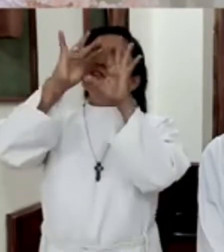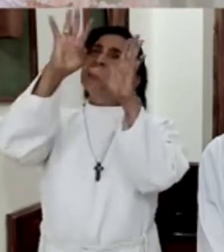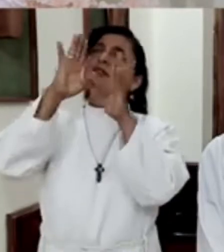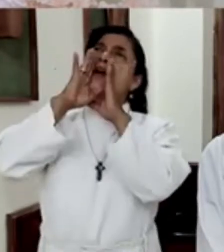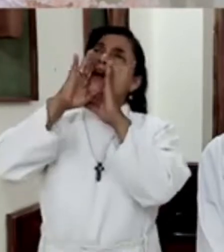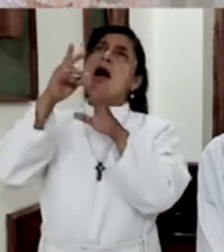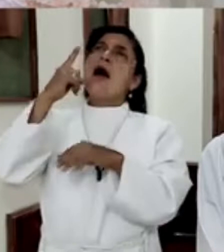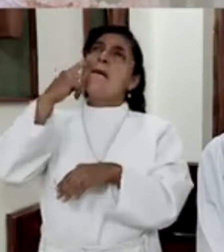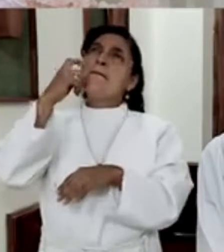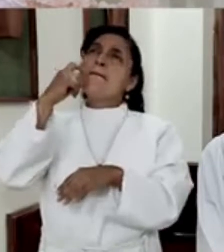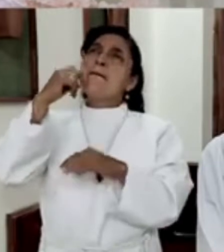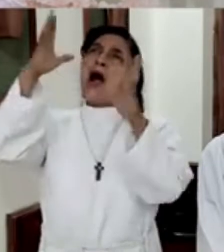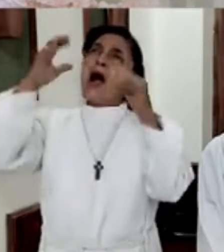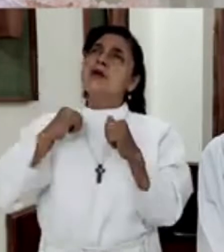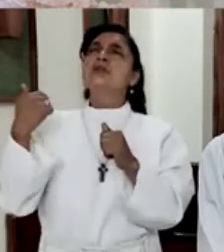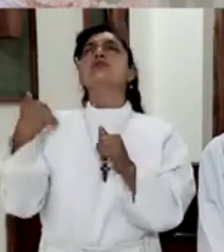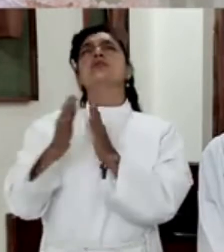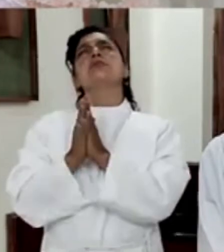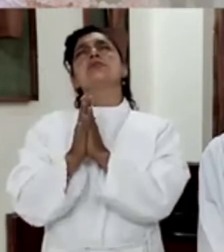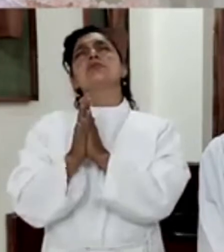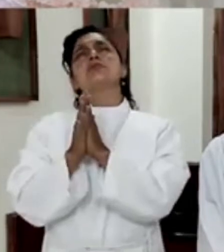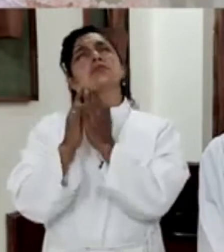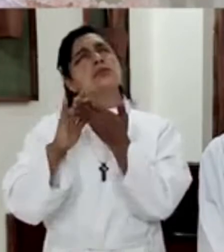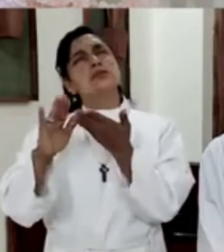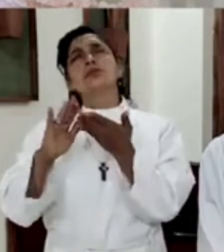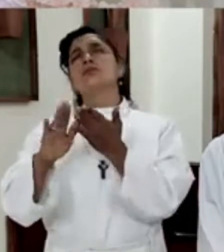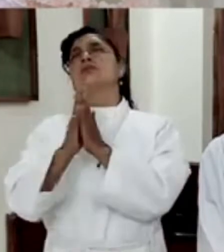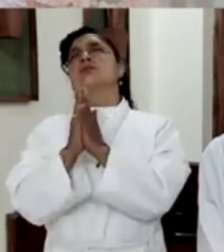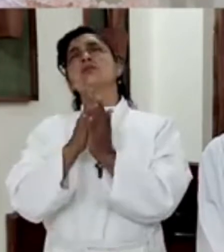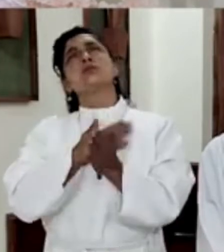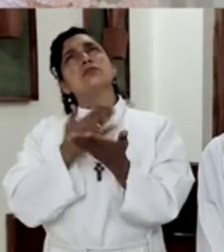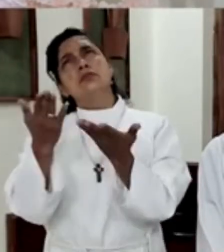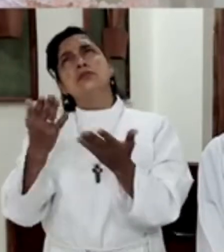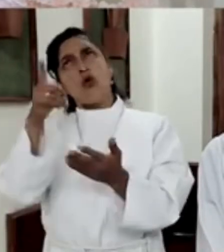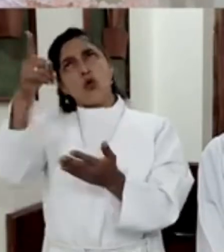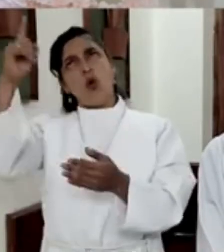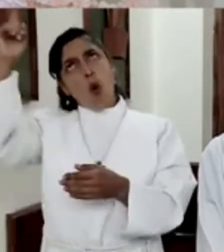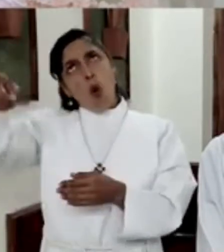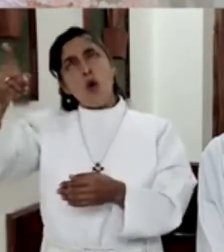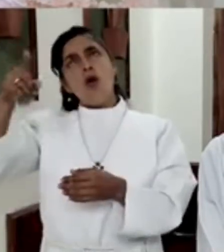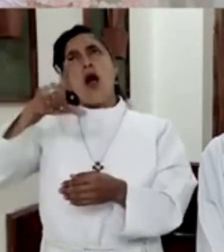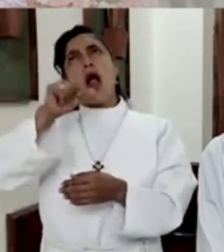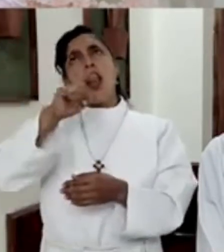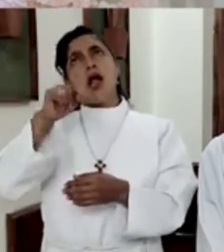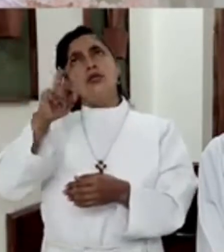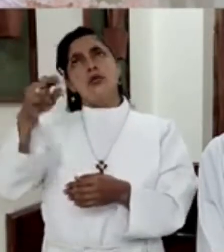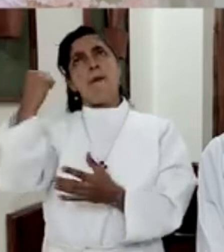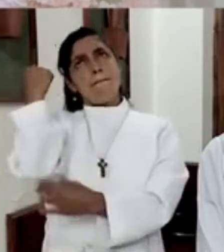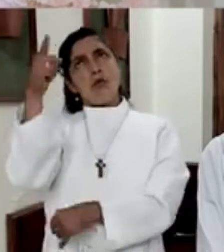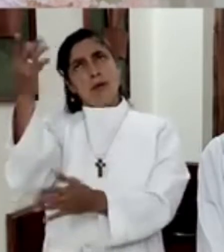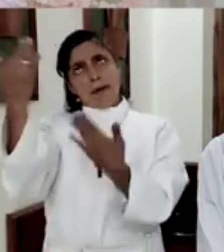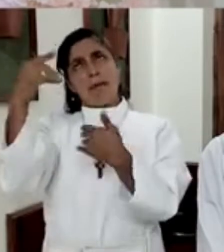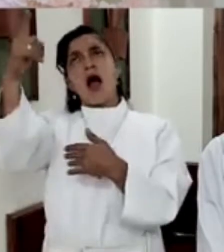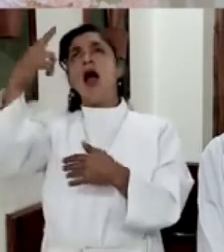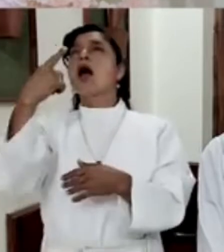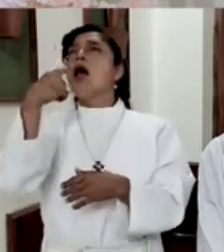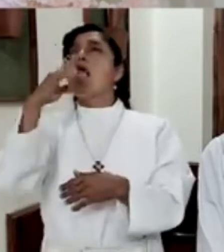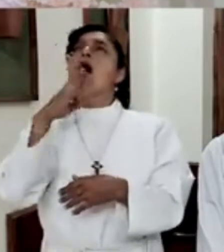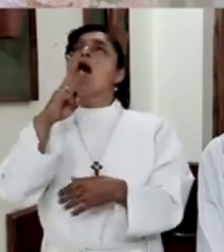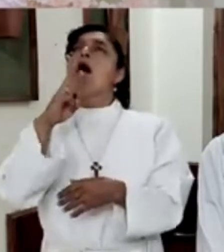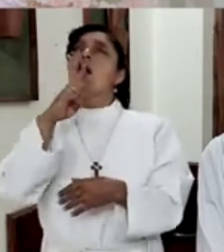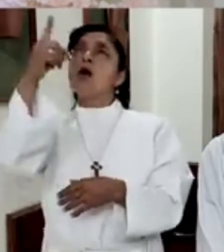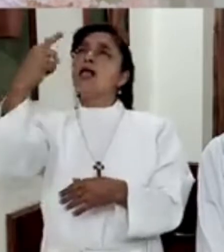Padre Abraham, ten piedad de mí. Manda a Lázaro que moje en agua la punta de su